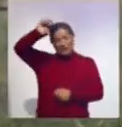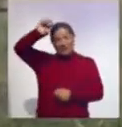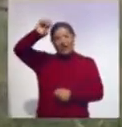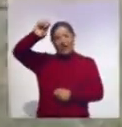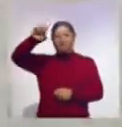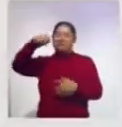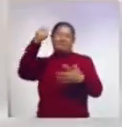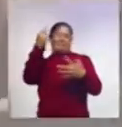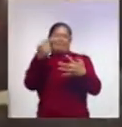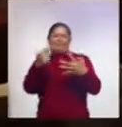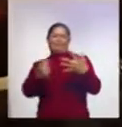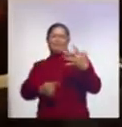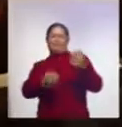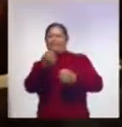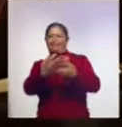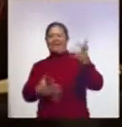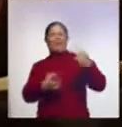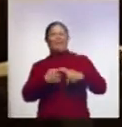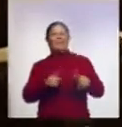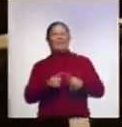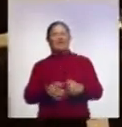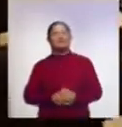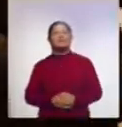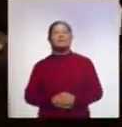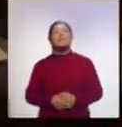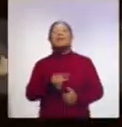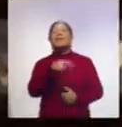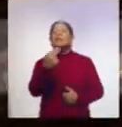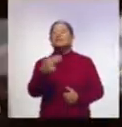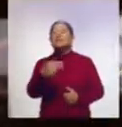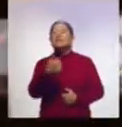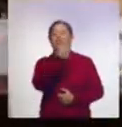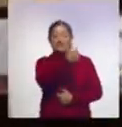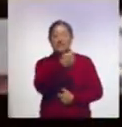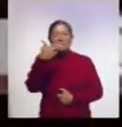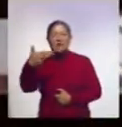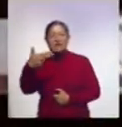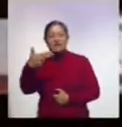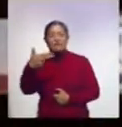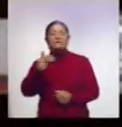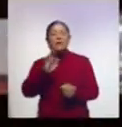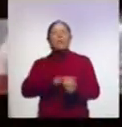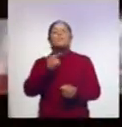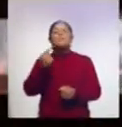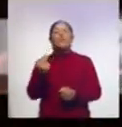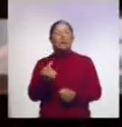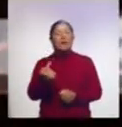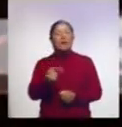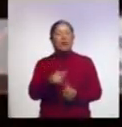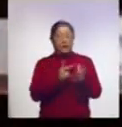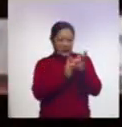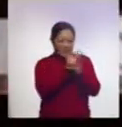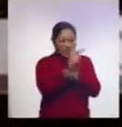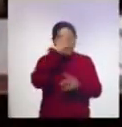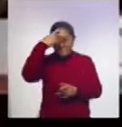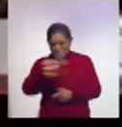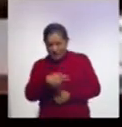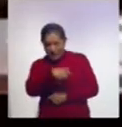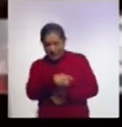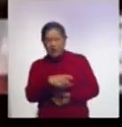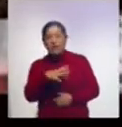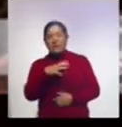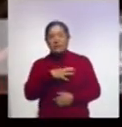variedades. Le llamamos 6H porque la cebada mexicana se